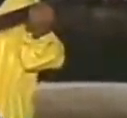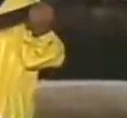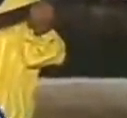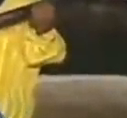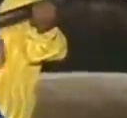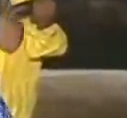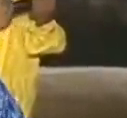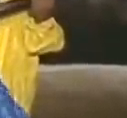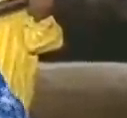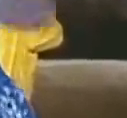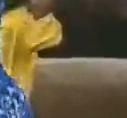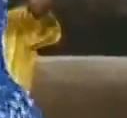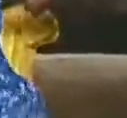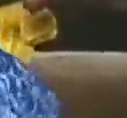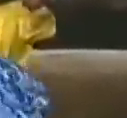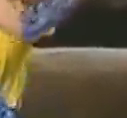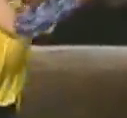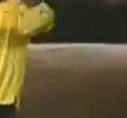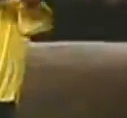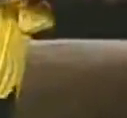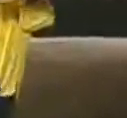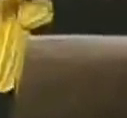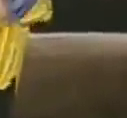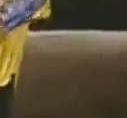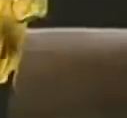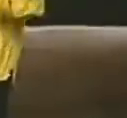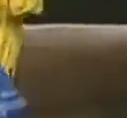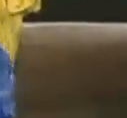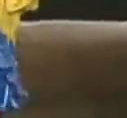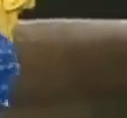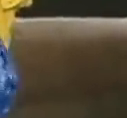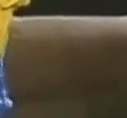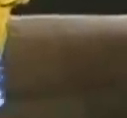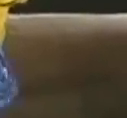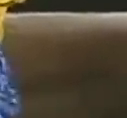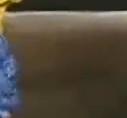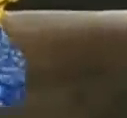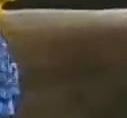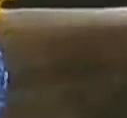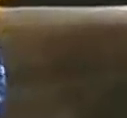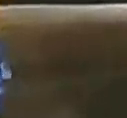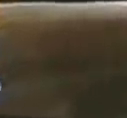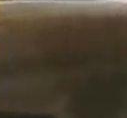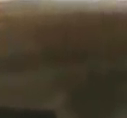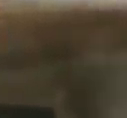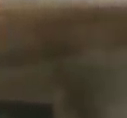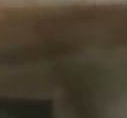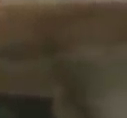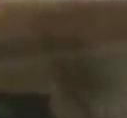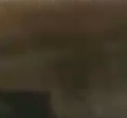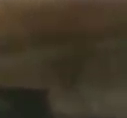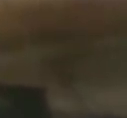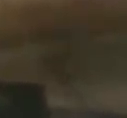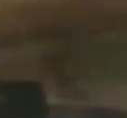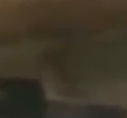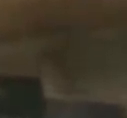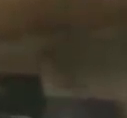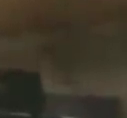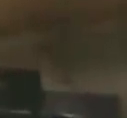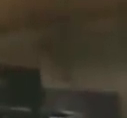Isidora, Isidora, Isidora, Cayo Calypso